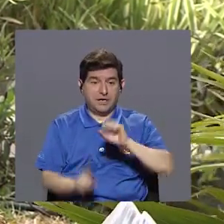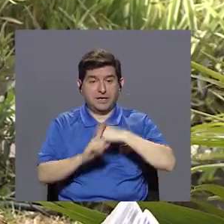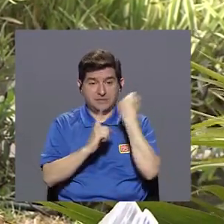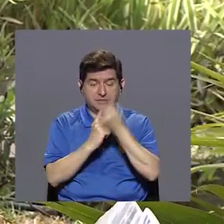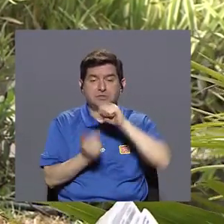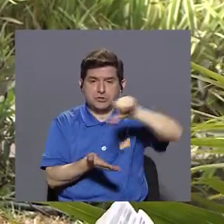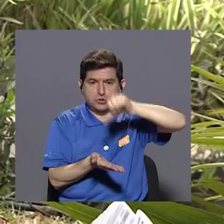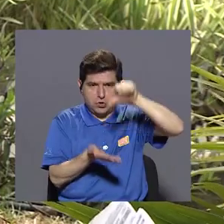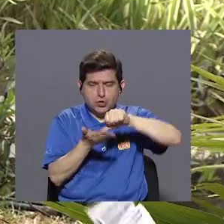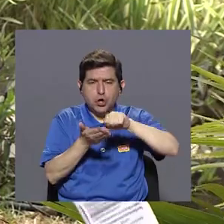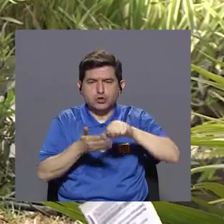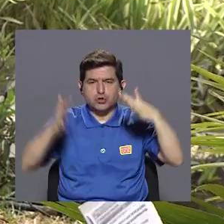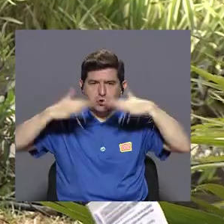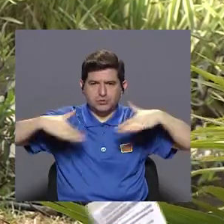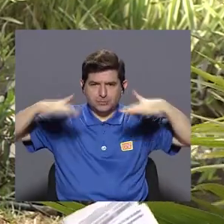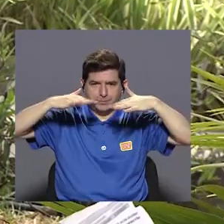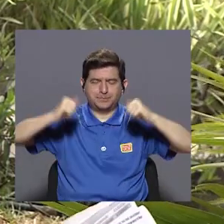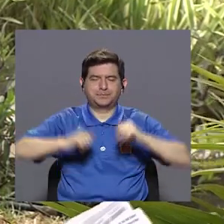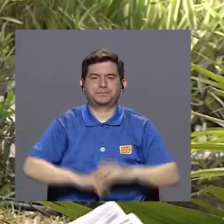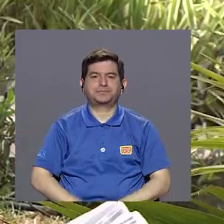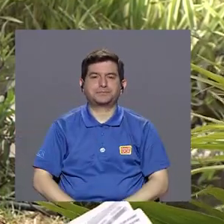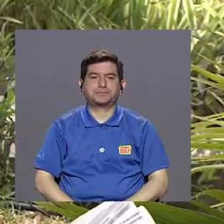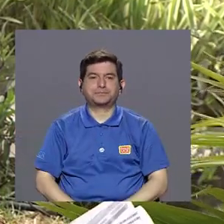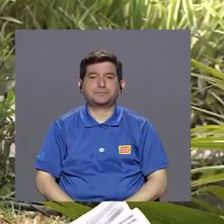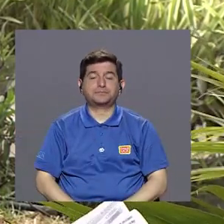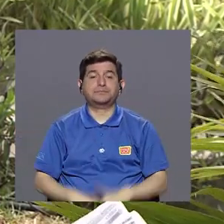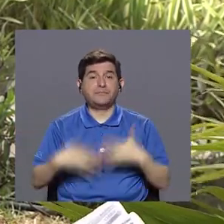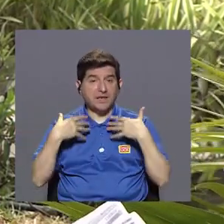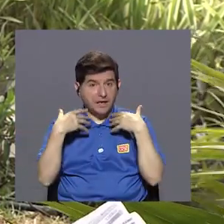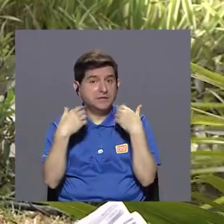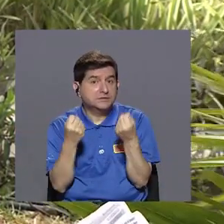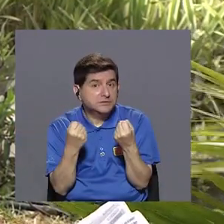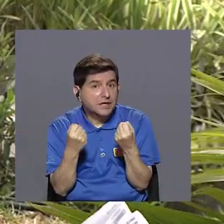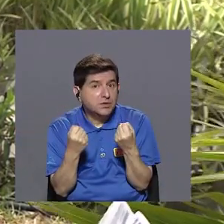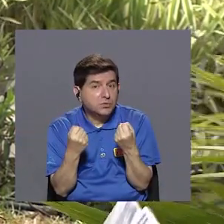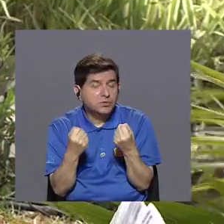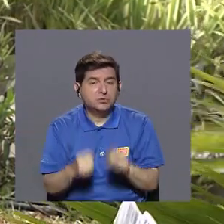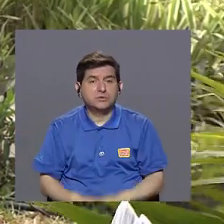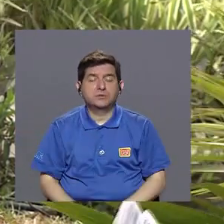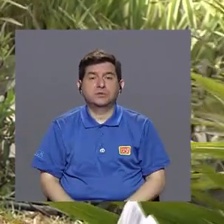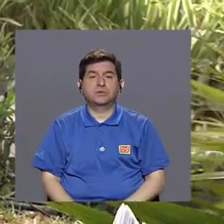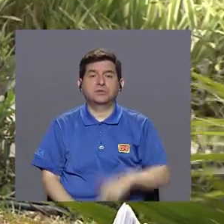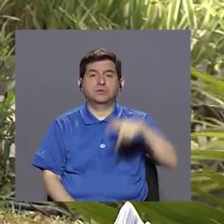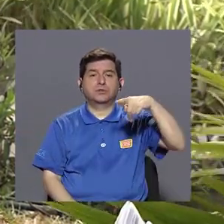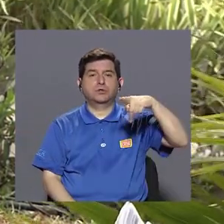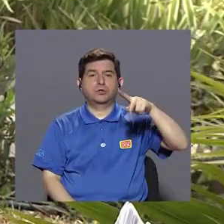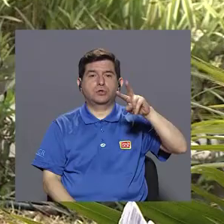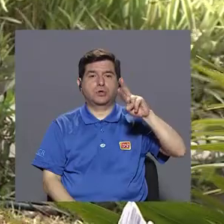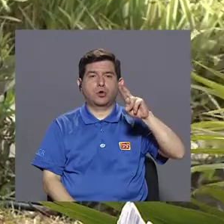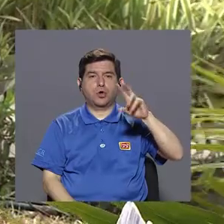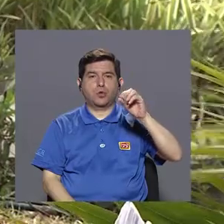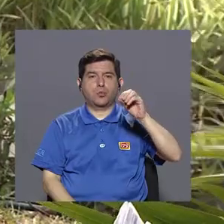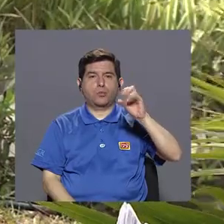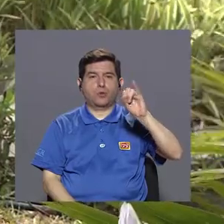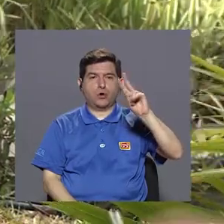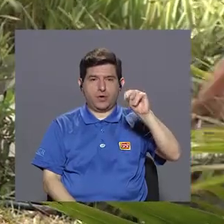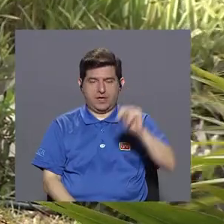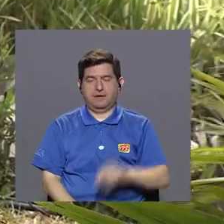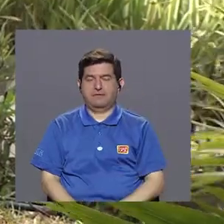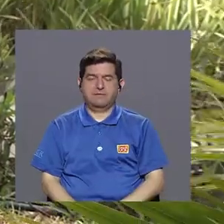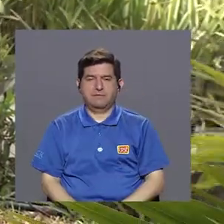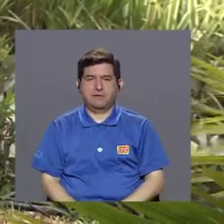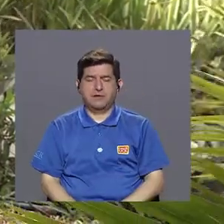estos kioscos ambientales. Sí. También, hablando de salud, está el PROIN, ¿verdad?, que es el